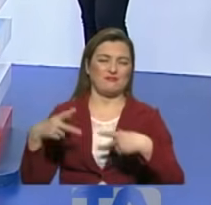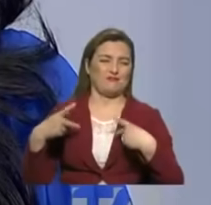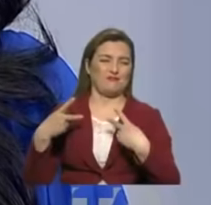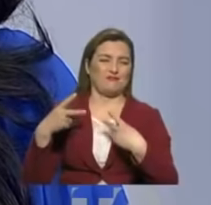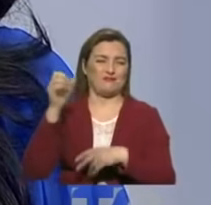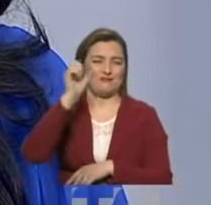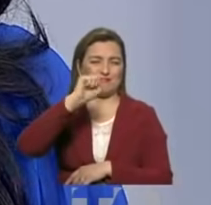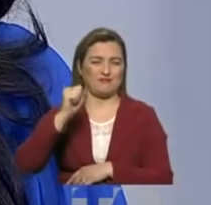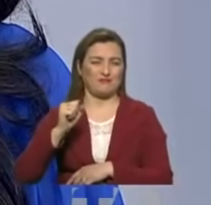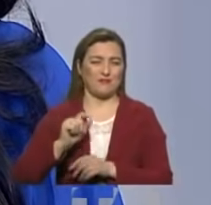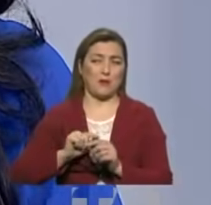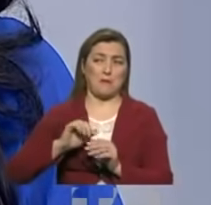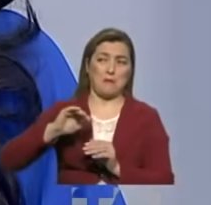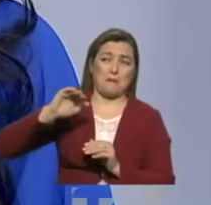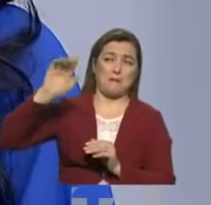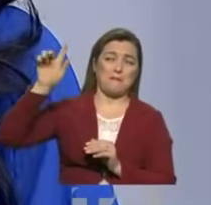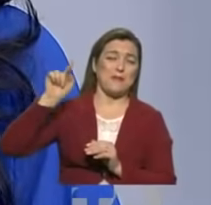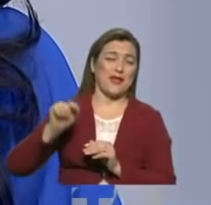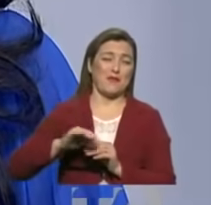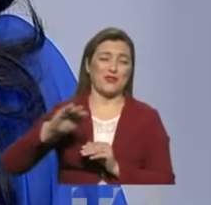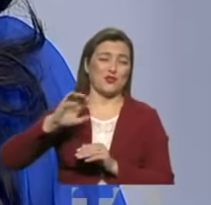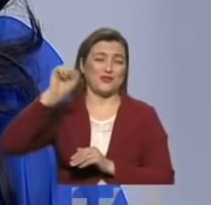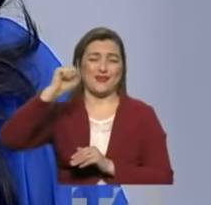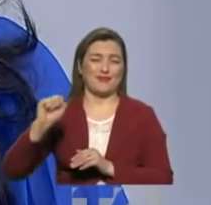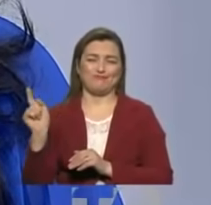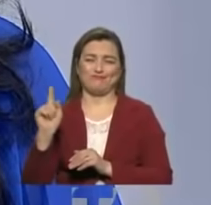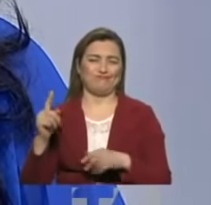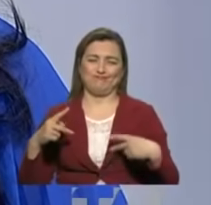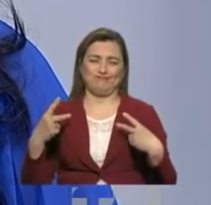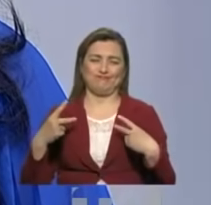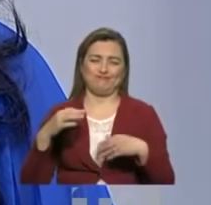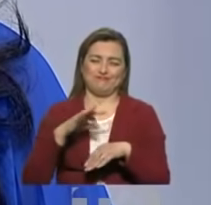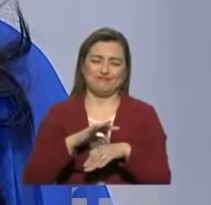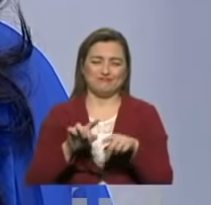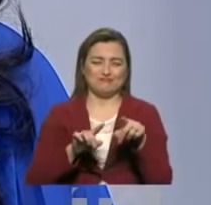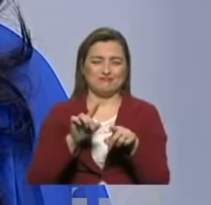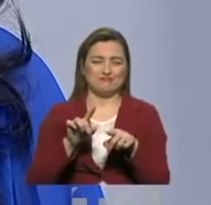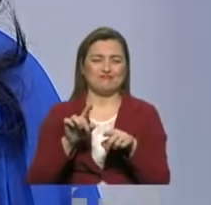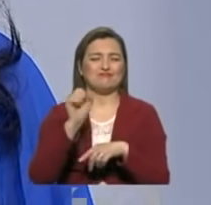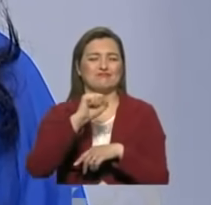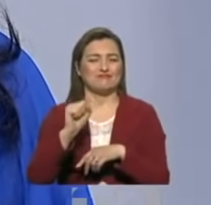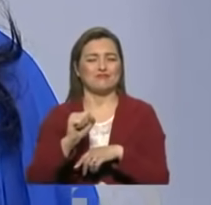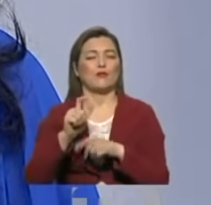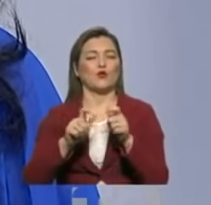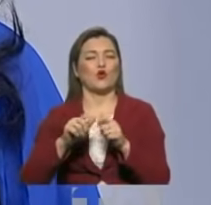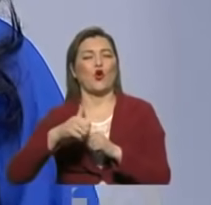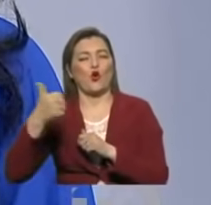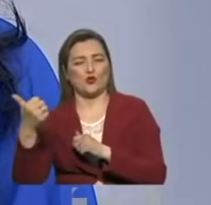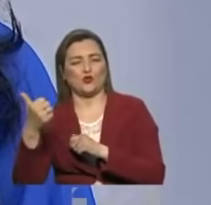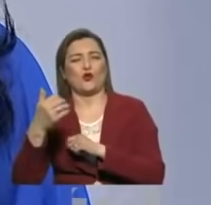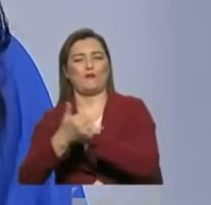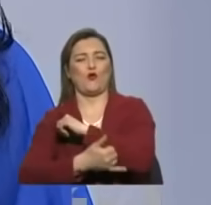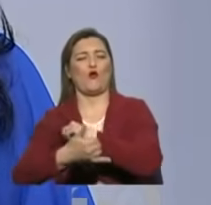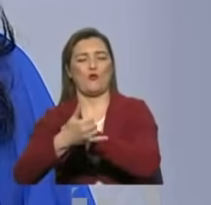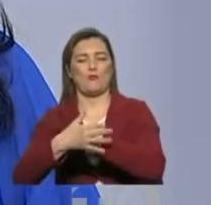sobre los 1000 metros sobre el nivel del mar. Por ello, si se registra algún caso aquí en la sierra, lo más probable es que sea importado. Pero